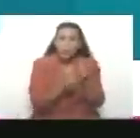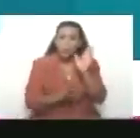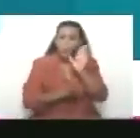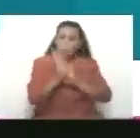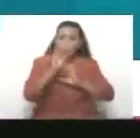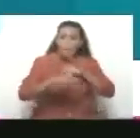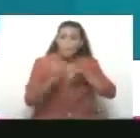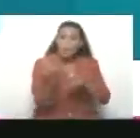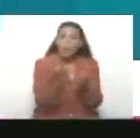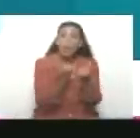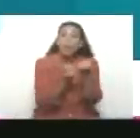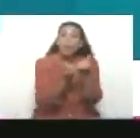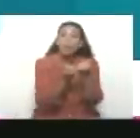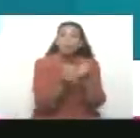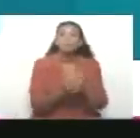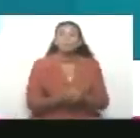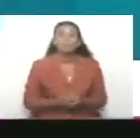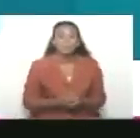un nuevo modelo